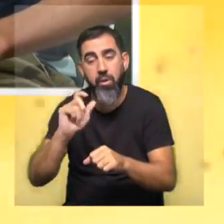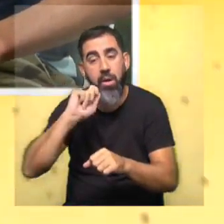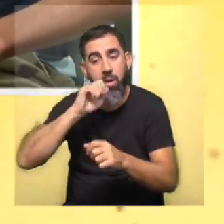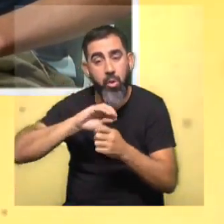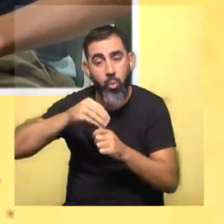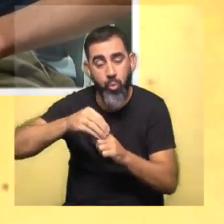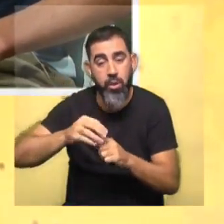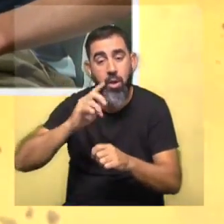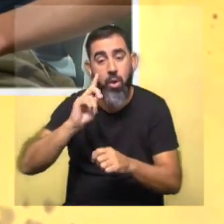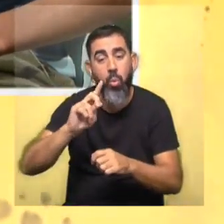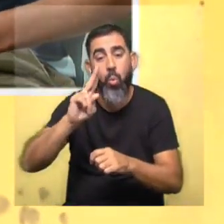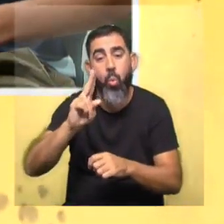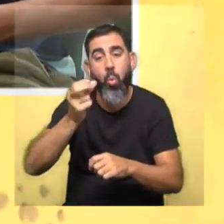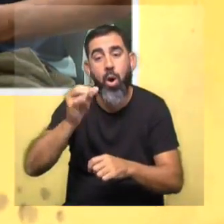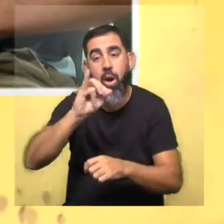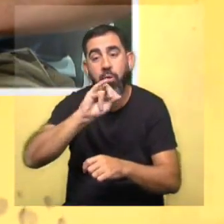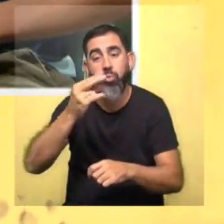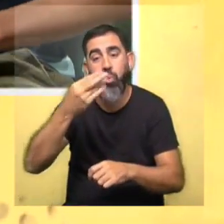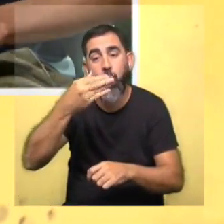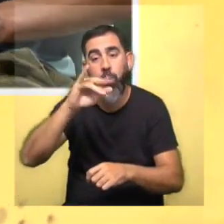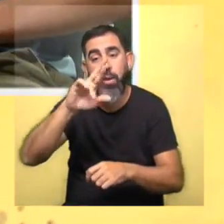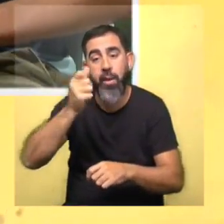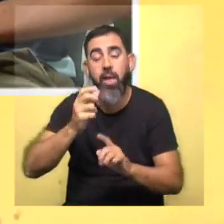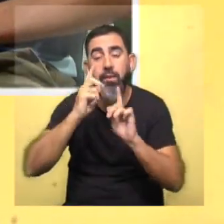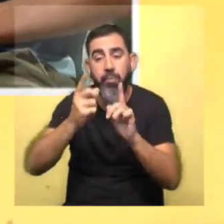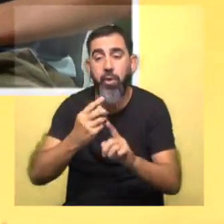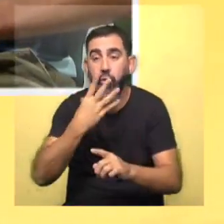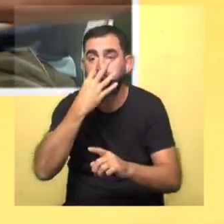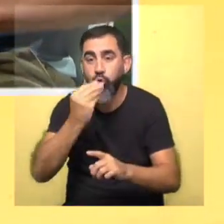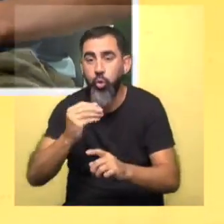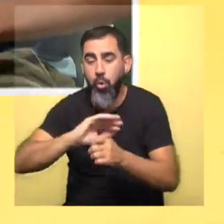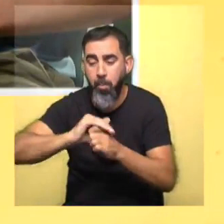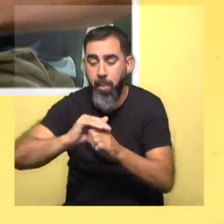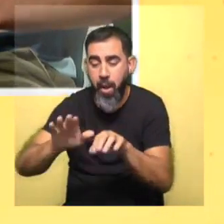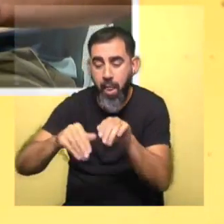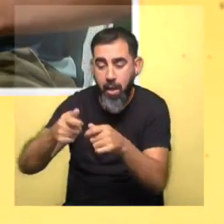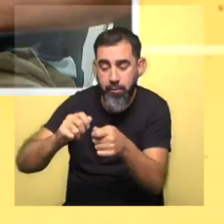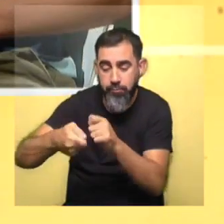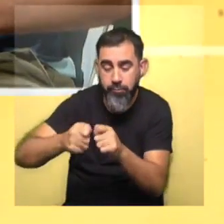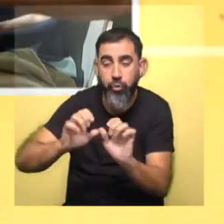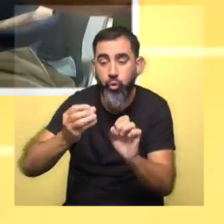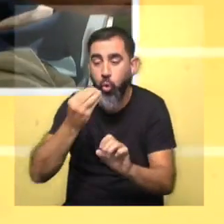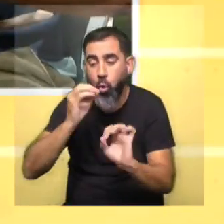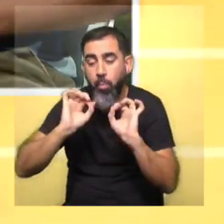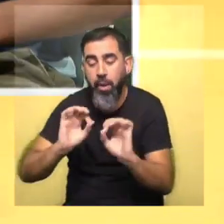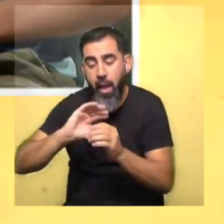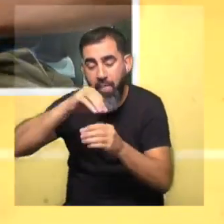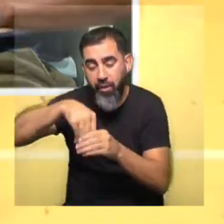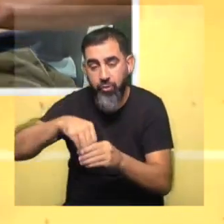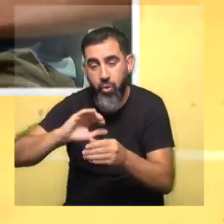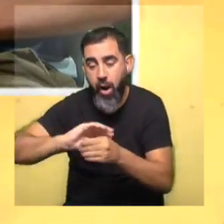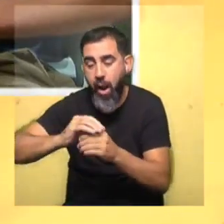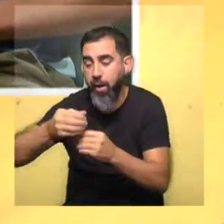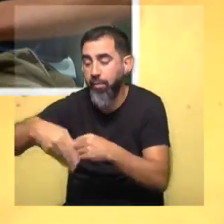al guasubirá también, al zorro que la pela, que es increíble, con las manitos, la va pelando y solo come la pulpa, Sí. la